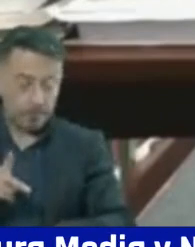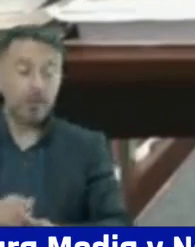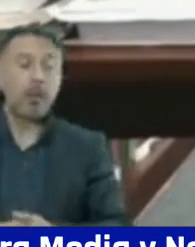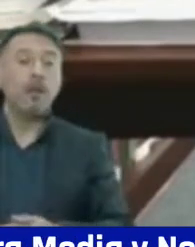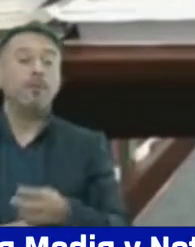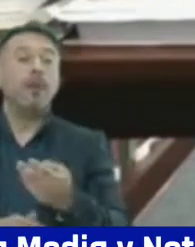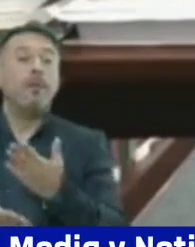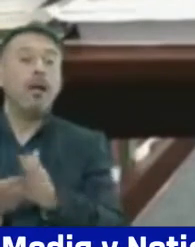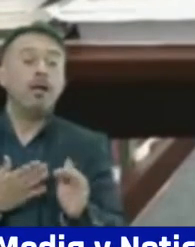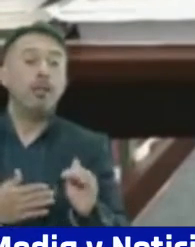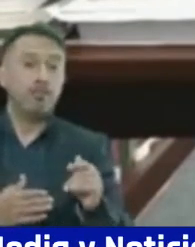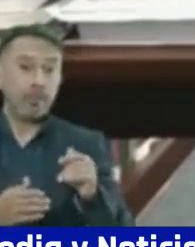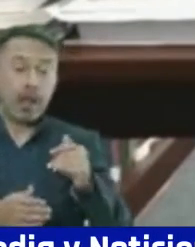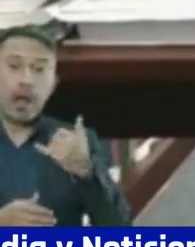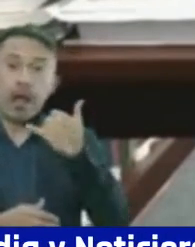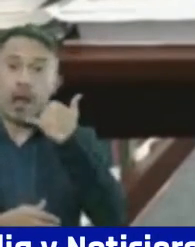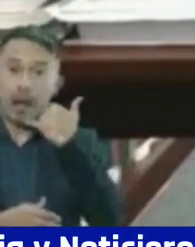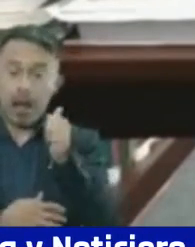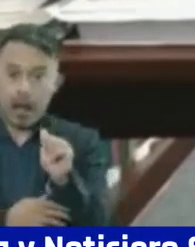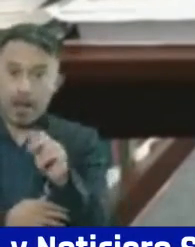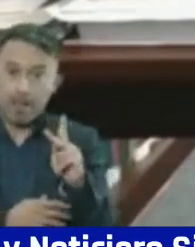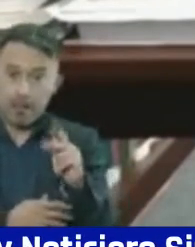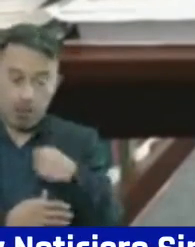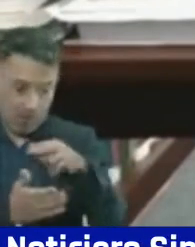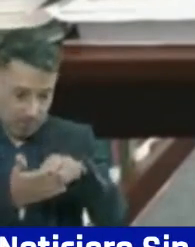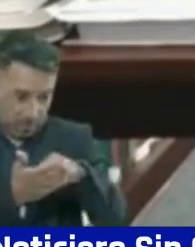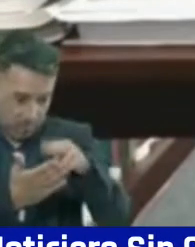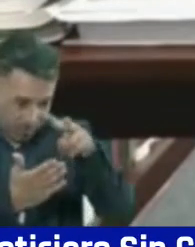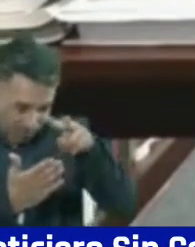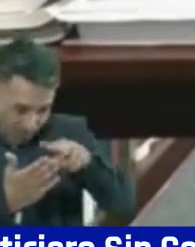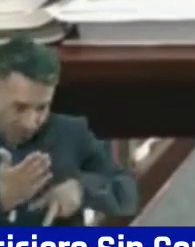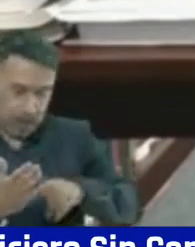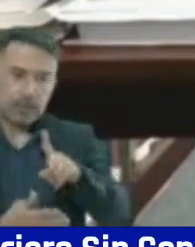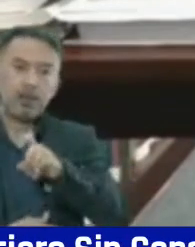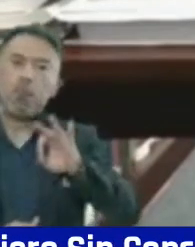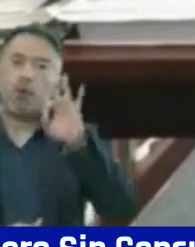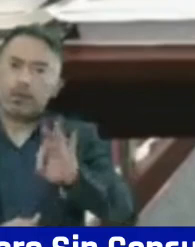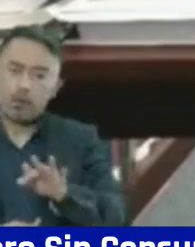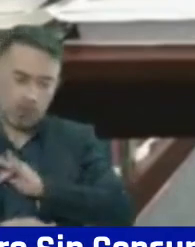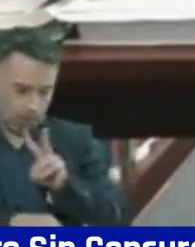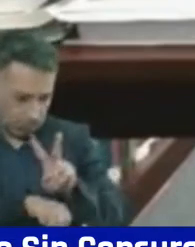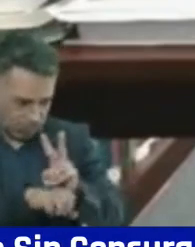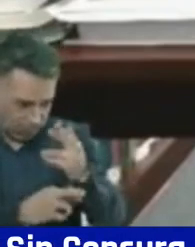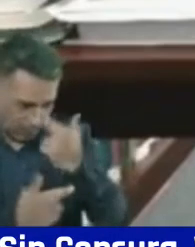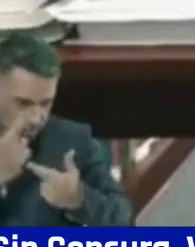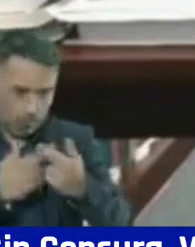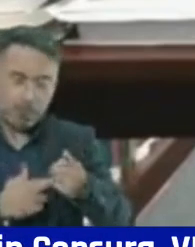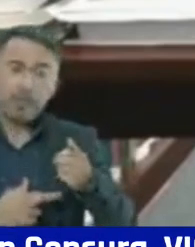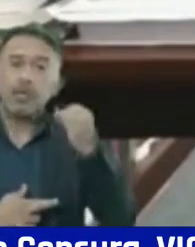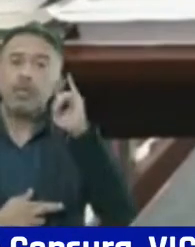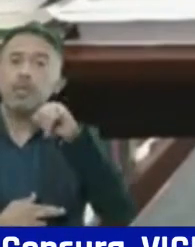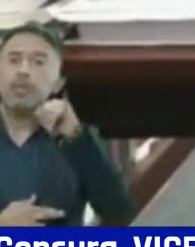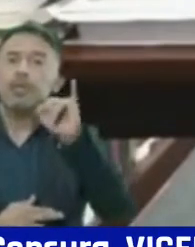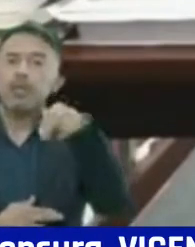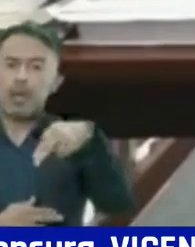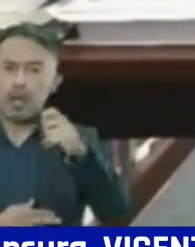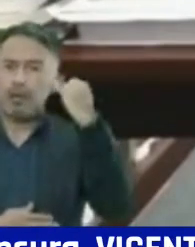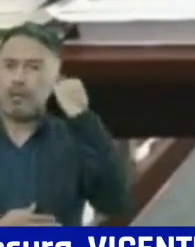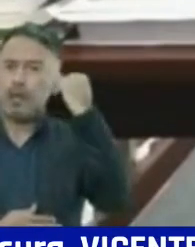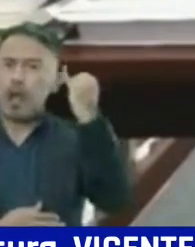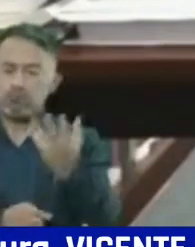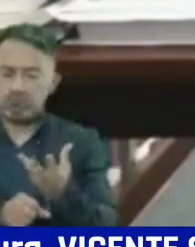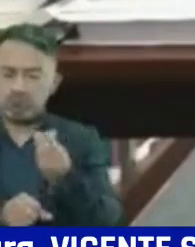el 100% de las firmas recabadas mediante la aplicación móvil, un mecanismo que el INE ha puesto en marcha y ha ido perfeccionando para hacer